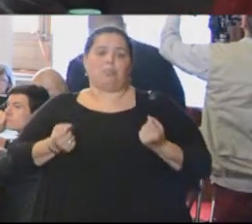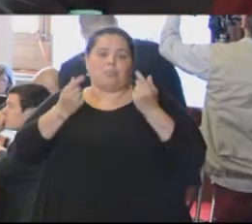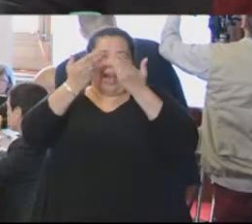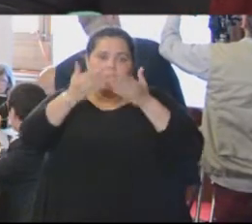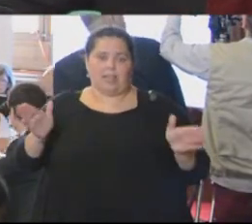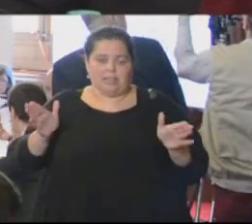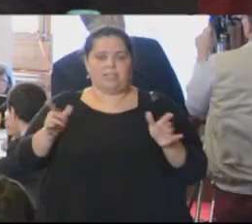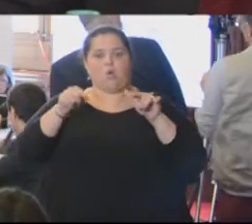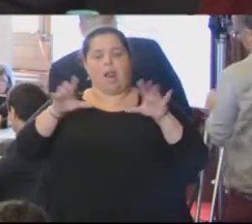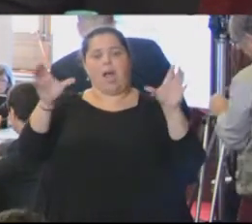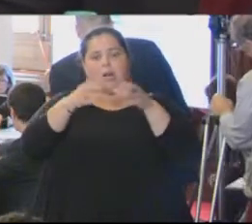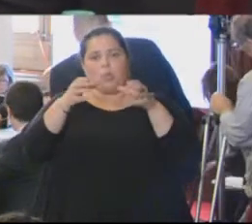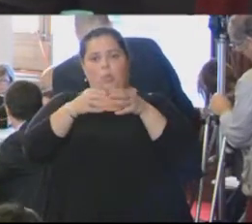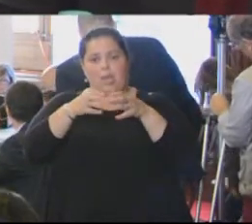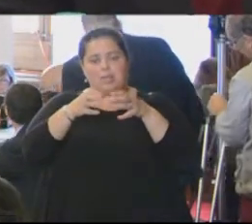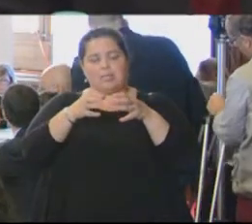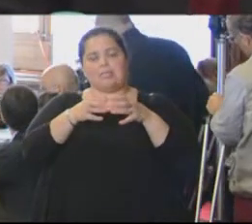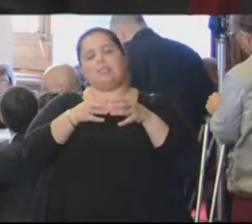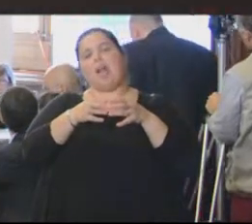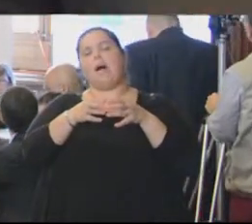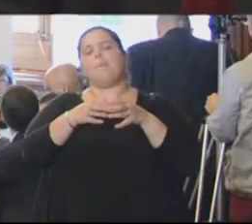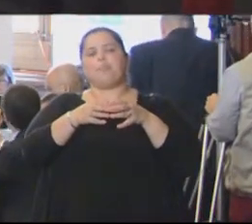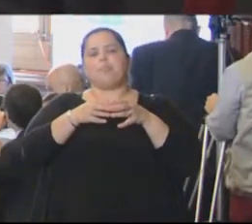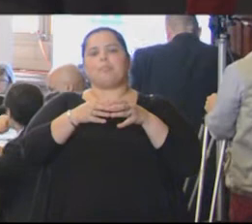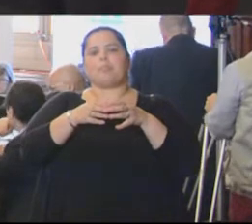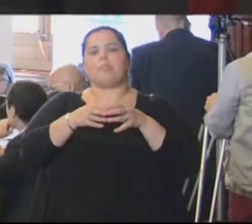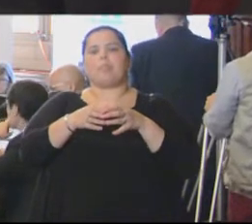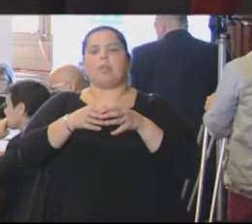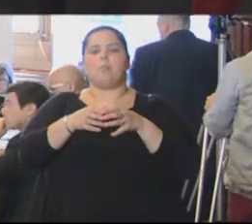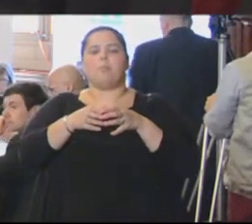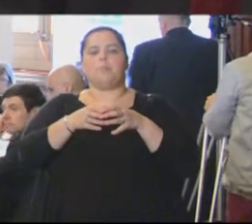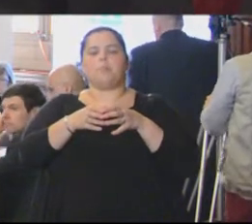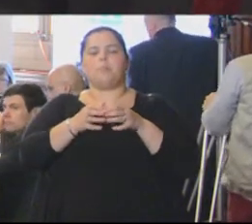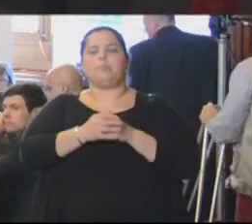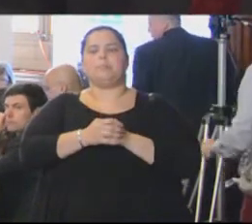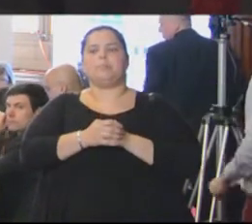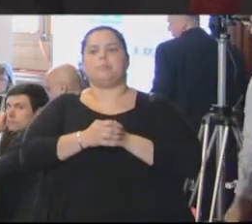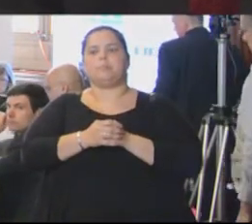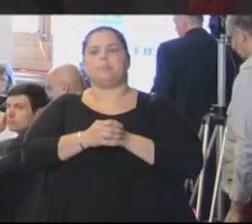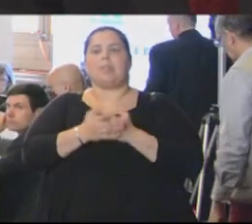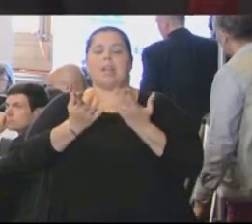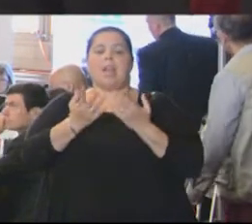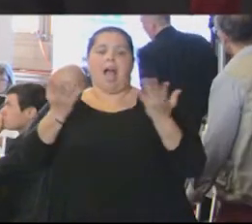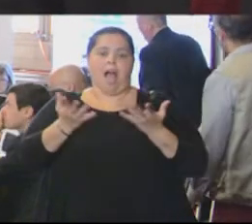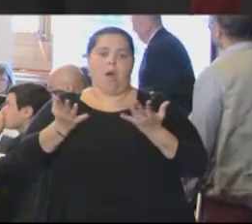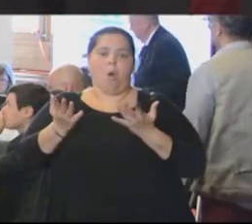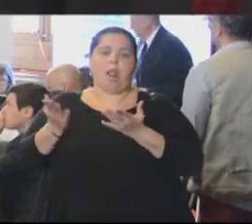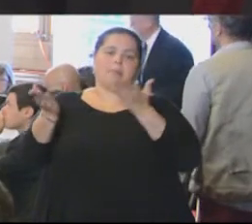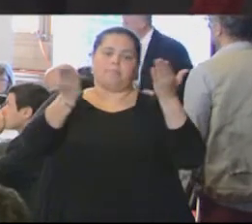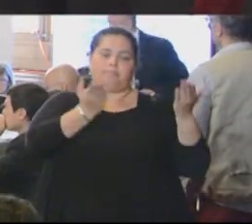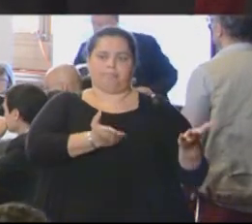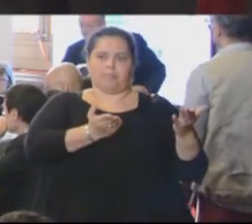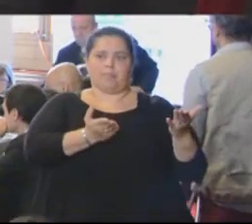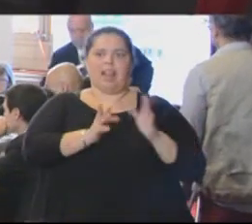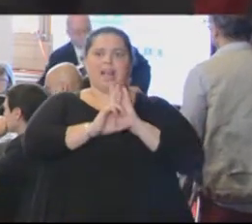la audiencia en estos términos que hemos señalado. Inmediatamente la palabra a la sociedad, a